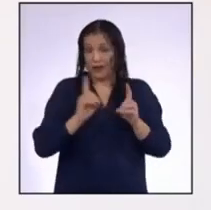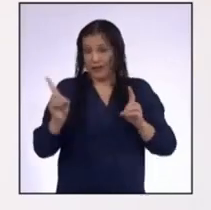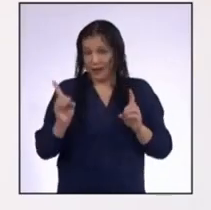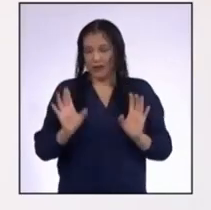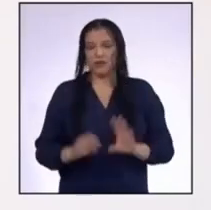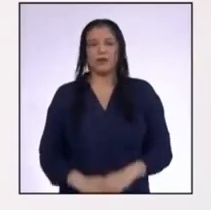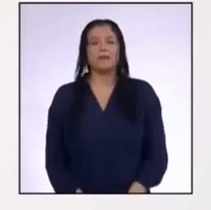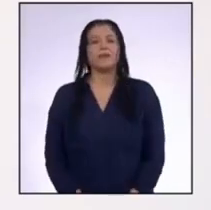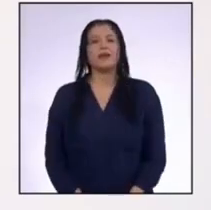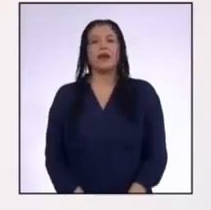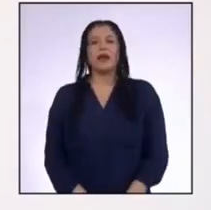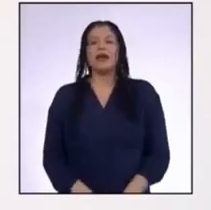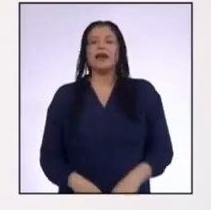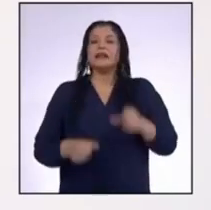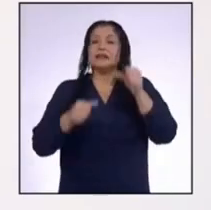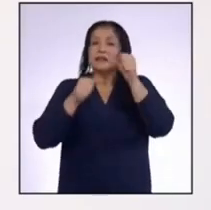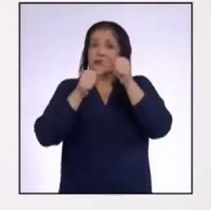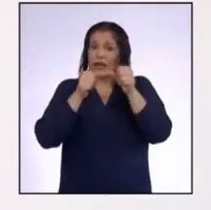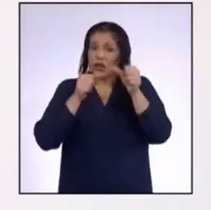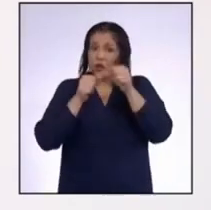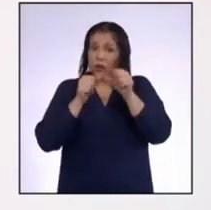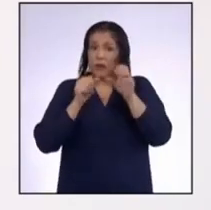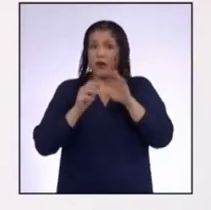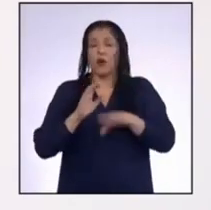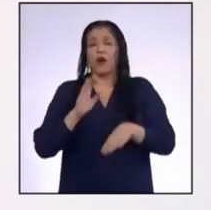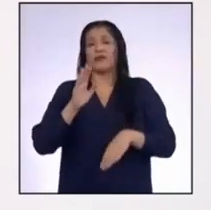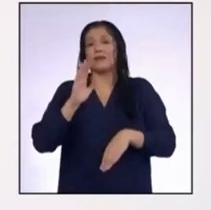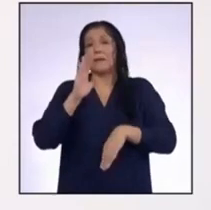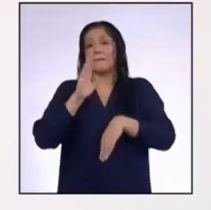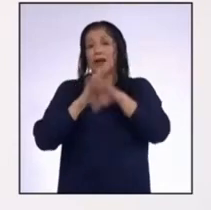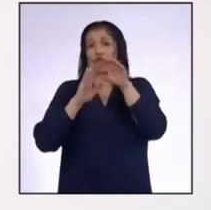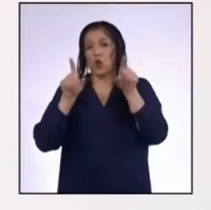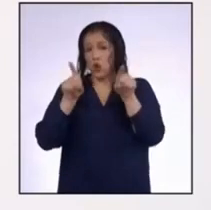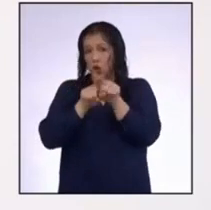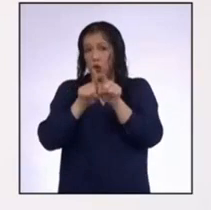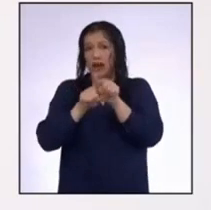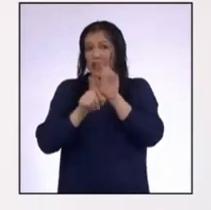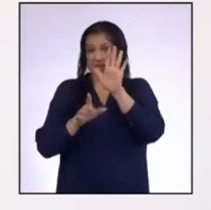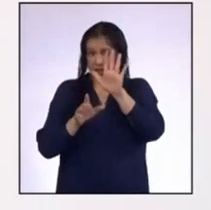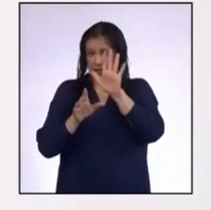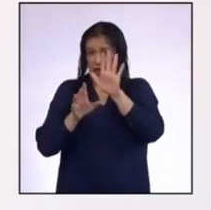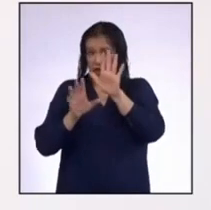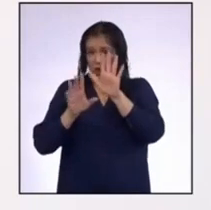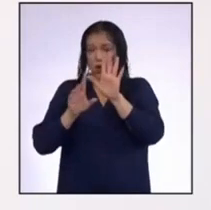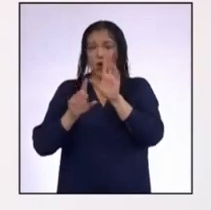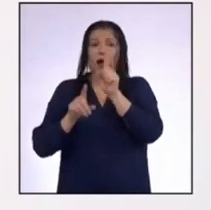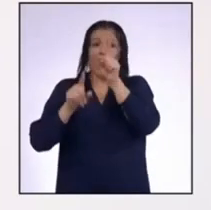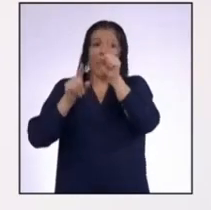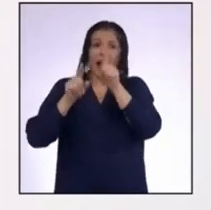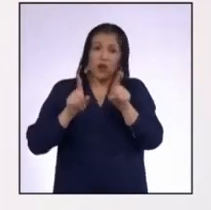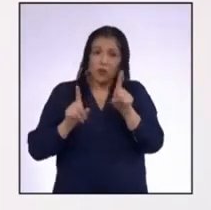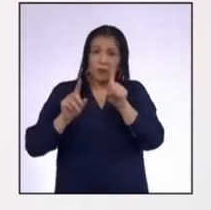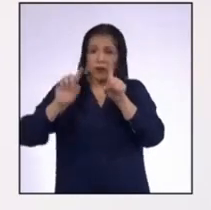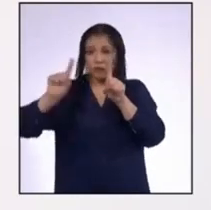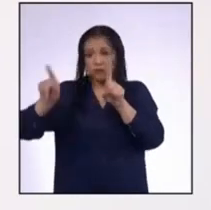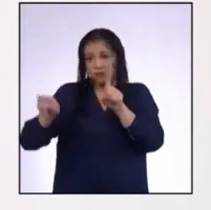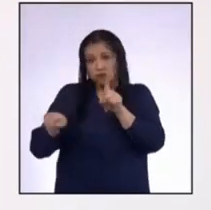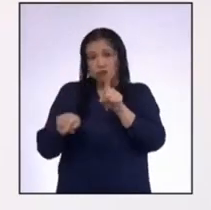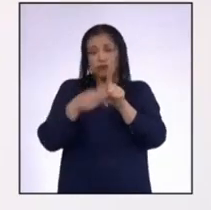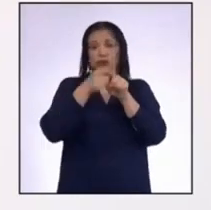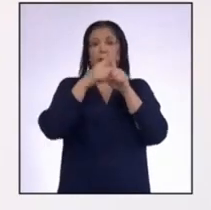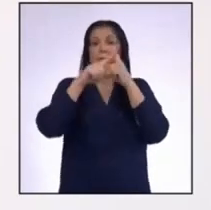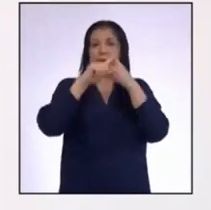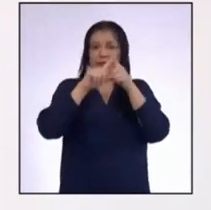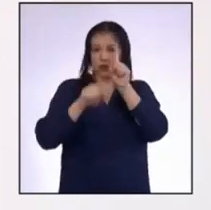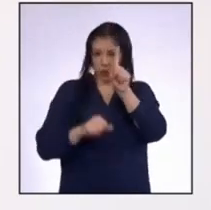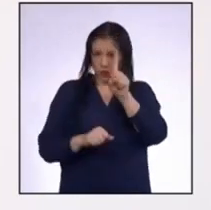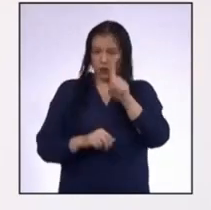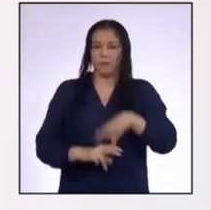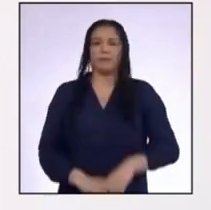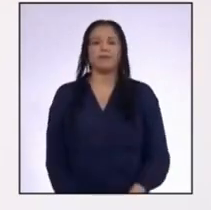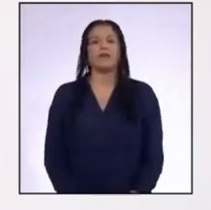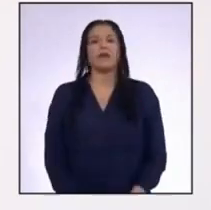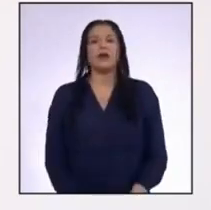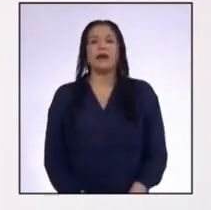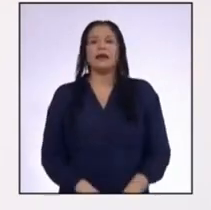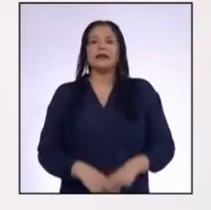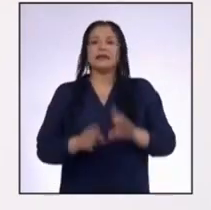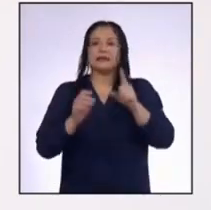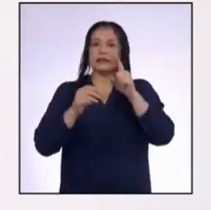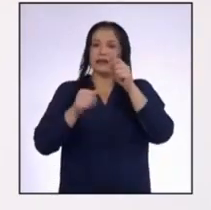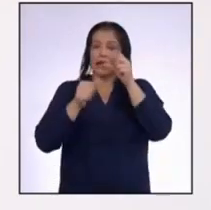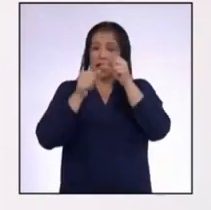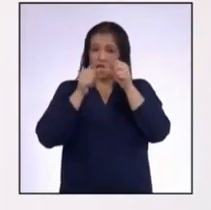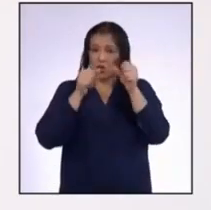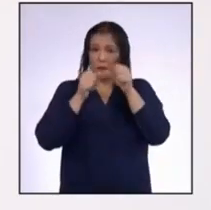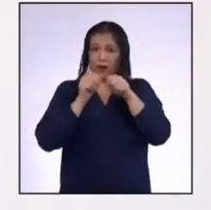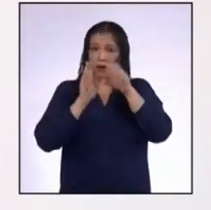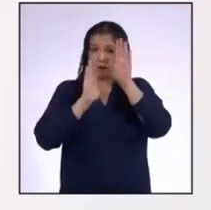derecha. Si la cifra posterior es mayor o igual a 5, se aumenta a 1 la cifra a redondear. Si la cifra